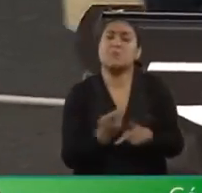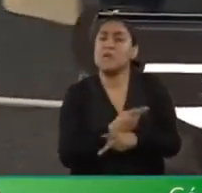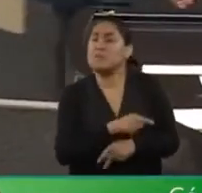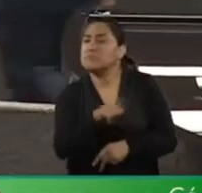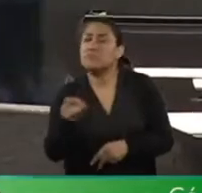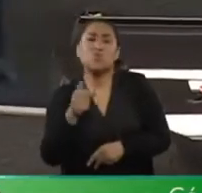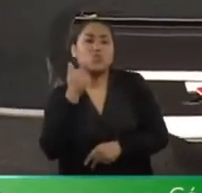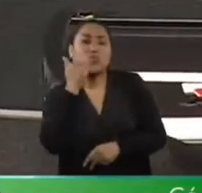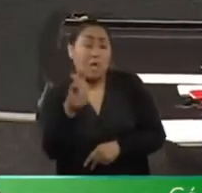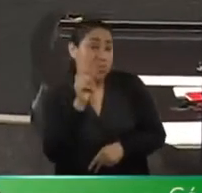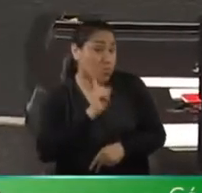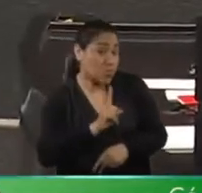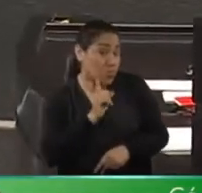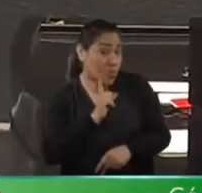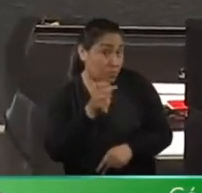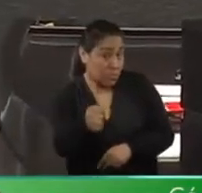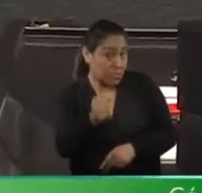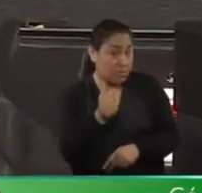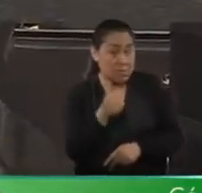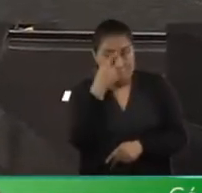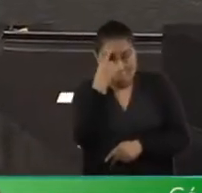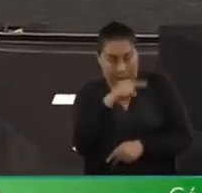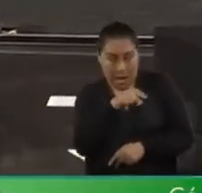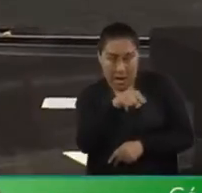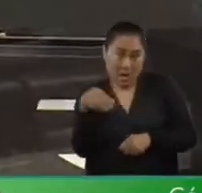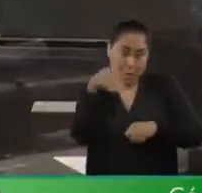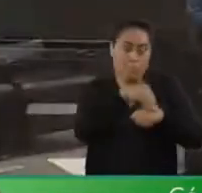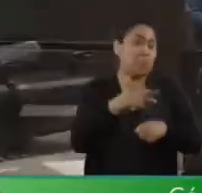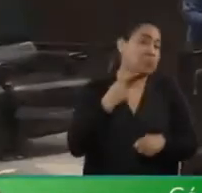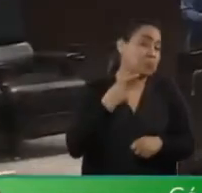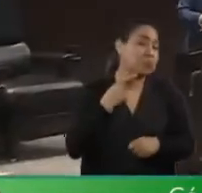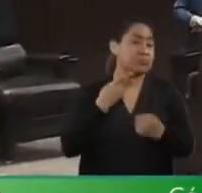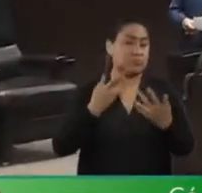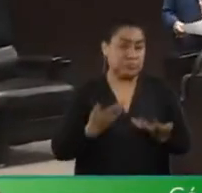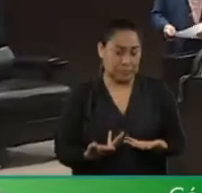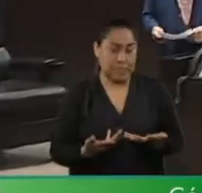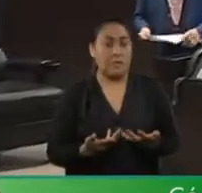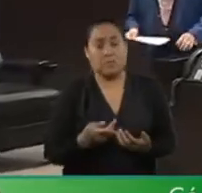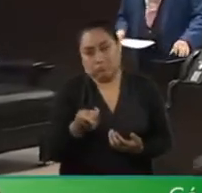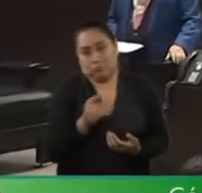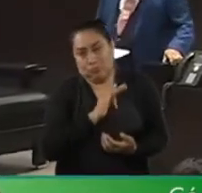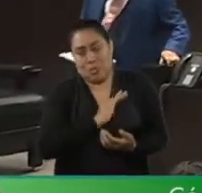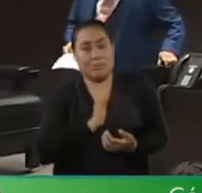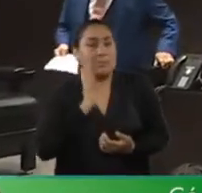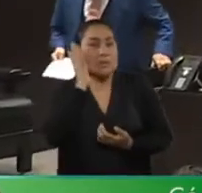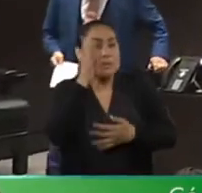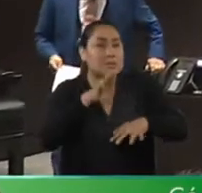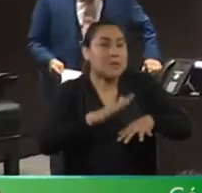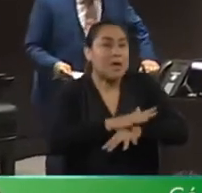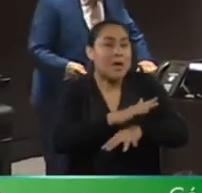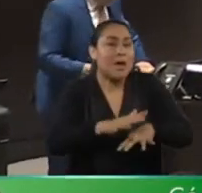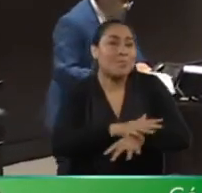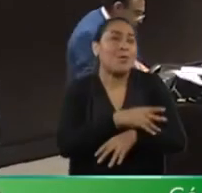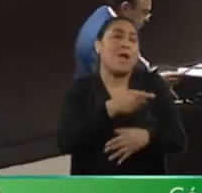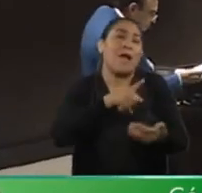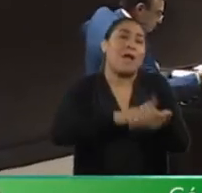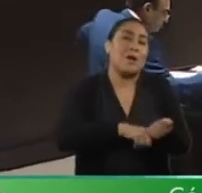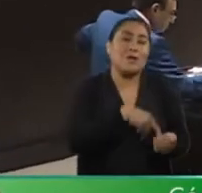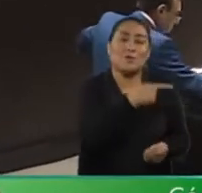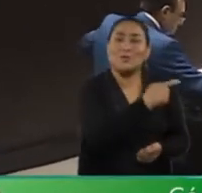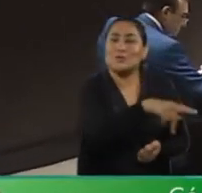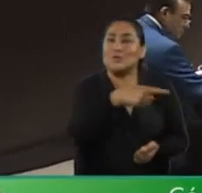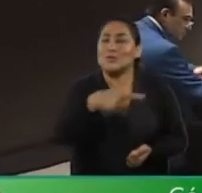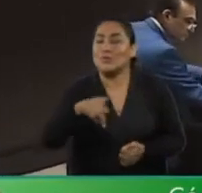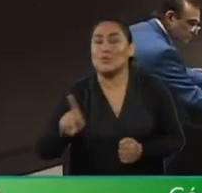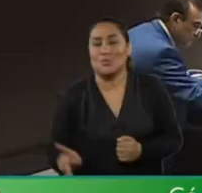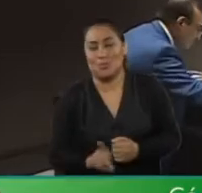aceptar a la mujer como un ente capaz de tomar decisiones y como motor de cambio social dentro de sus comunidades. Por